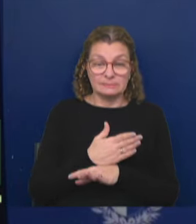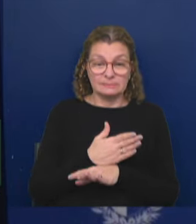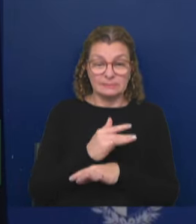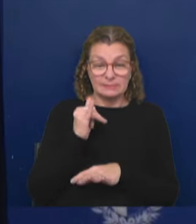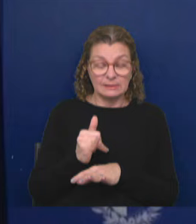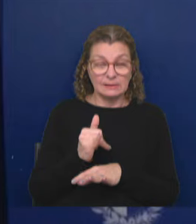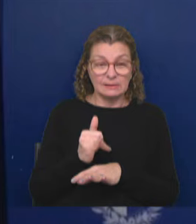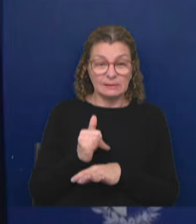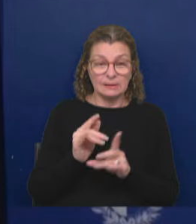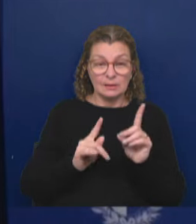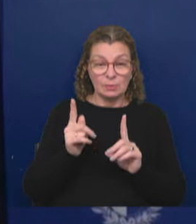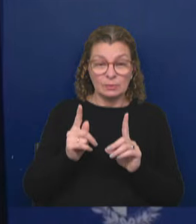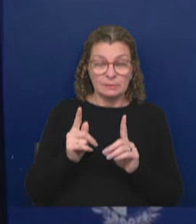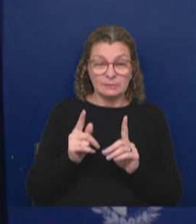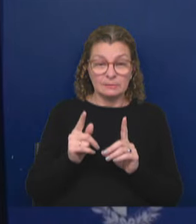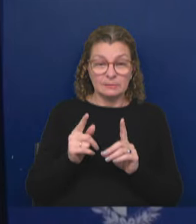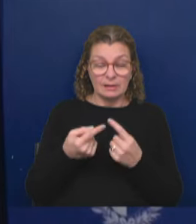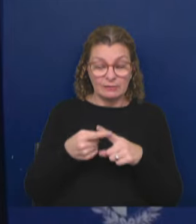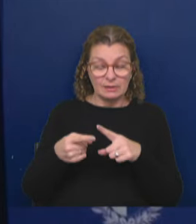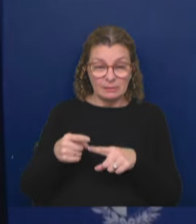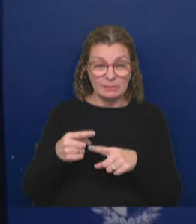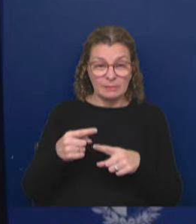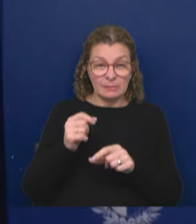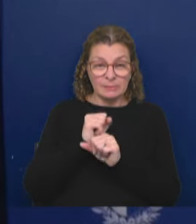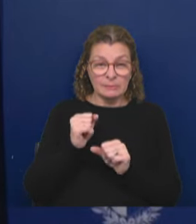tiene para algunos de ellos consecuencias desde el punto de vista,